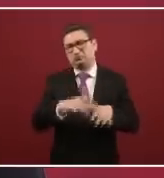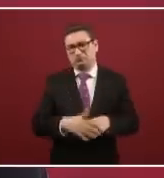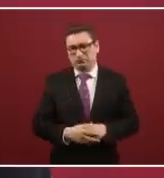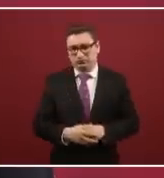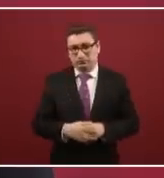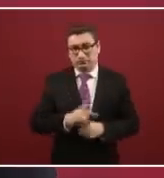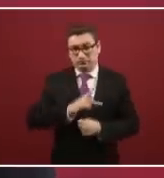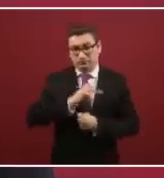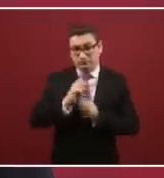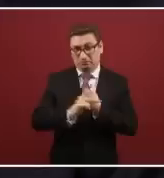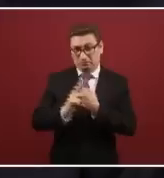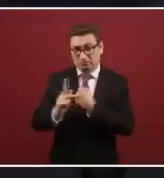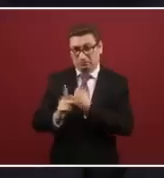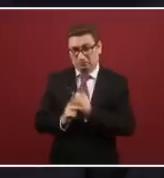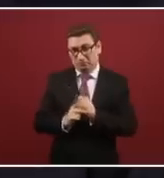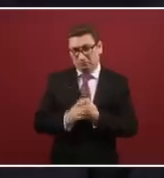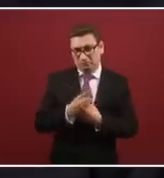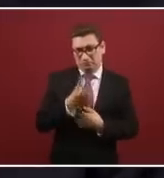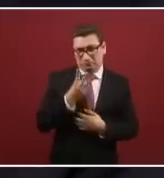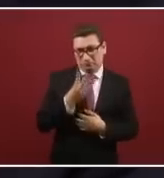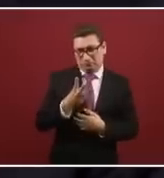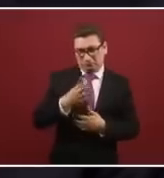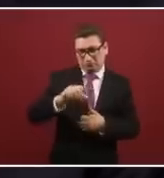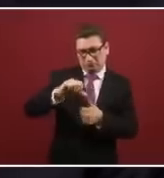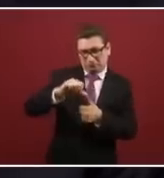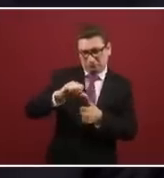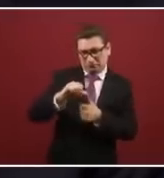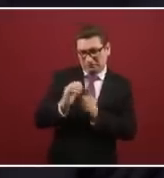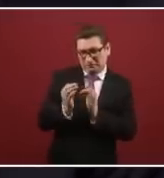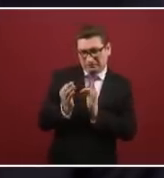tres países de Centroamérica más